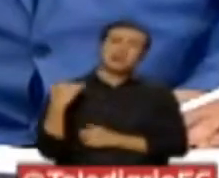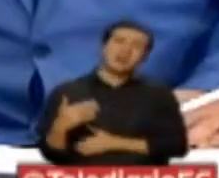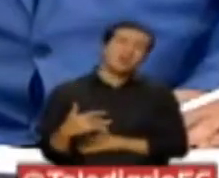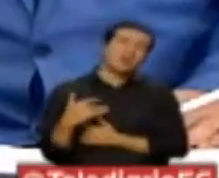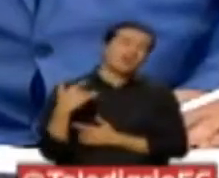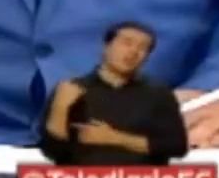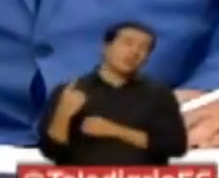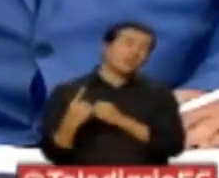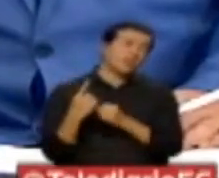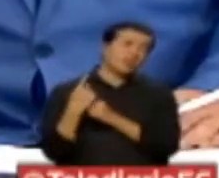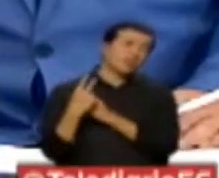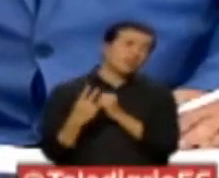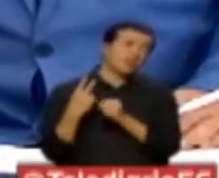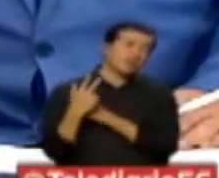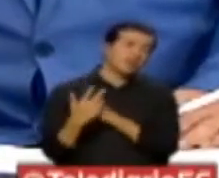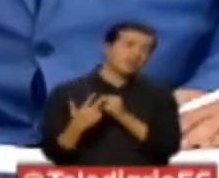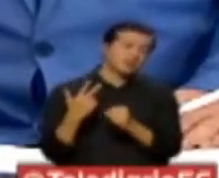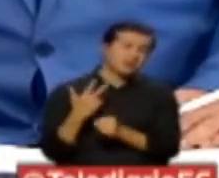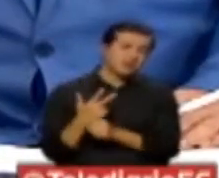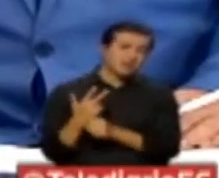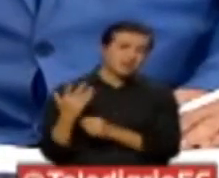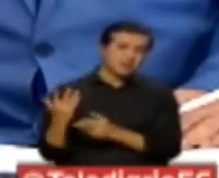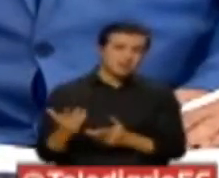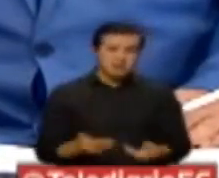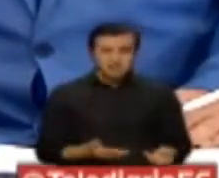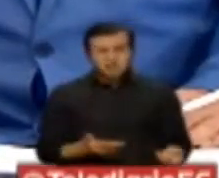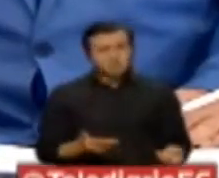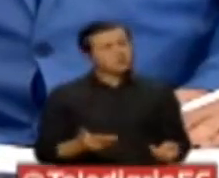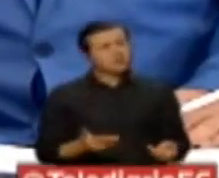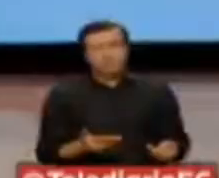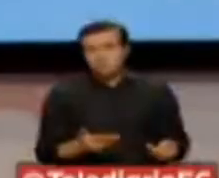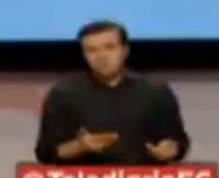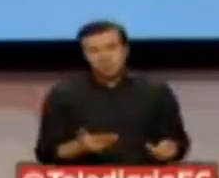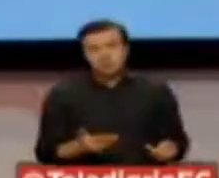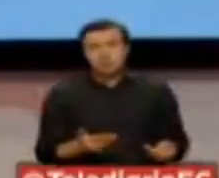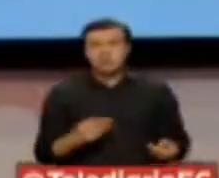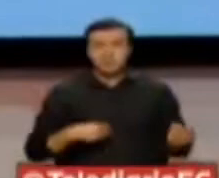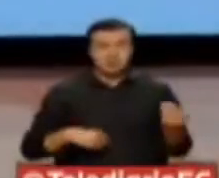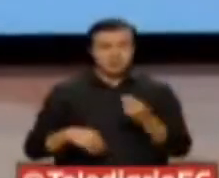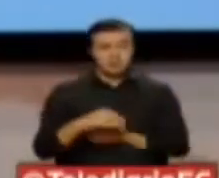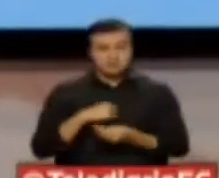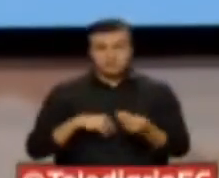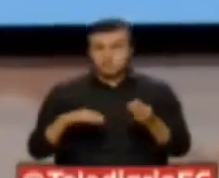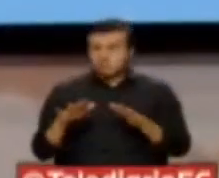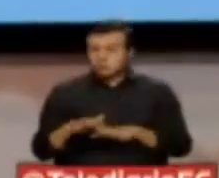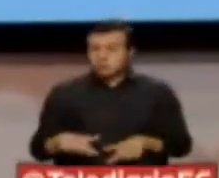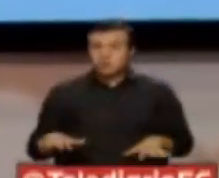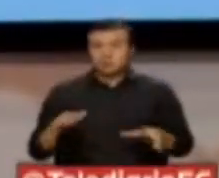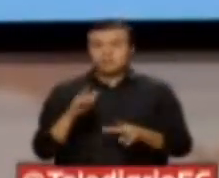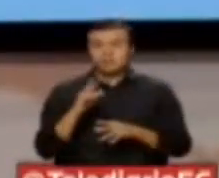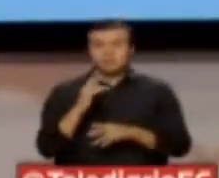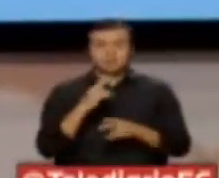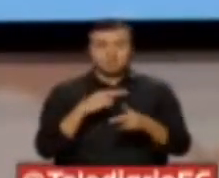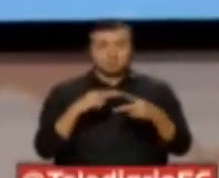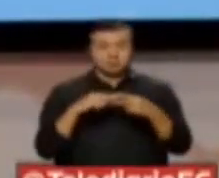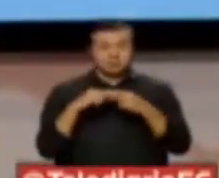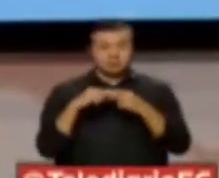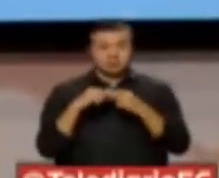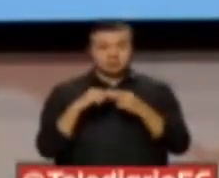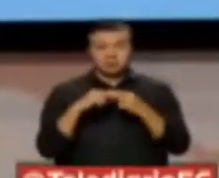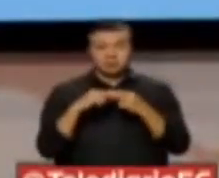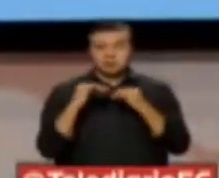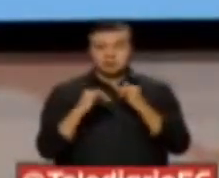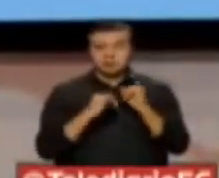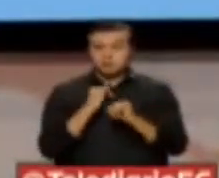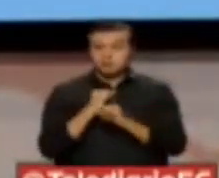1 2 3 años para que ingrese la inversión extranjera y la inversión esté en campo de comercio exterior pero definitivamente